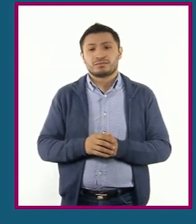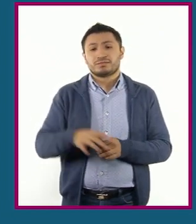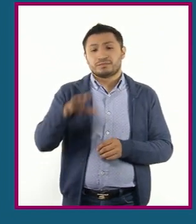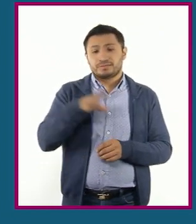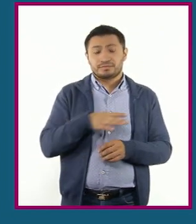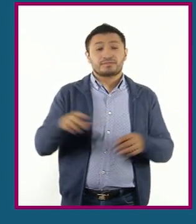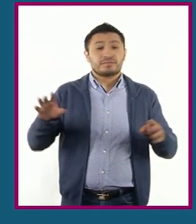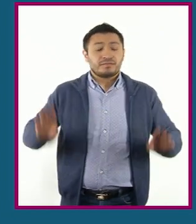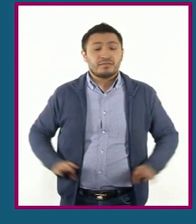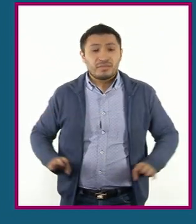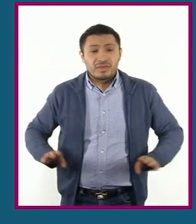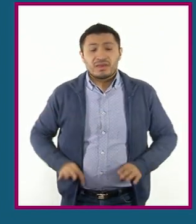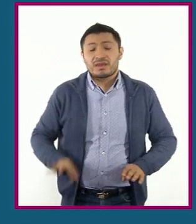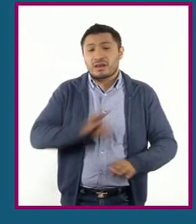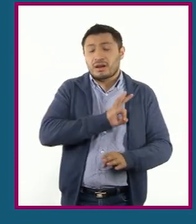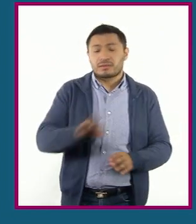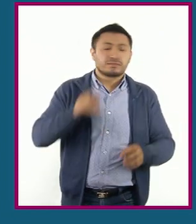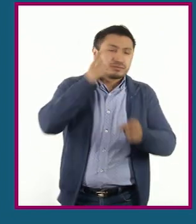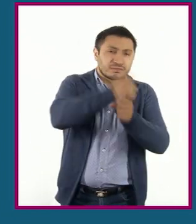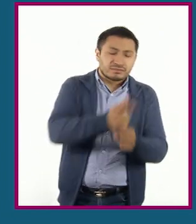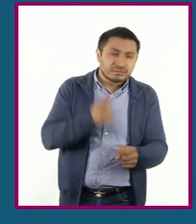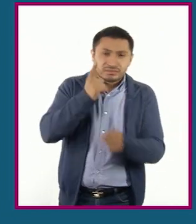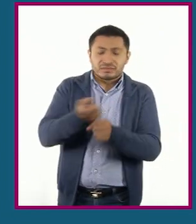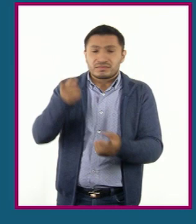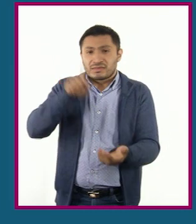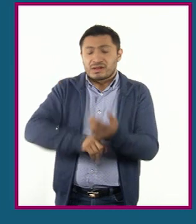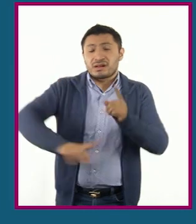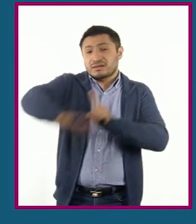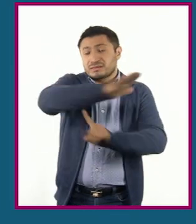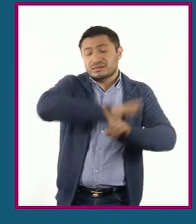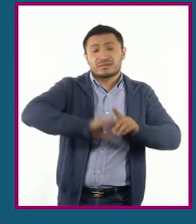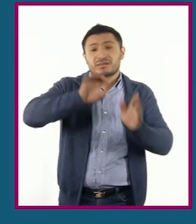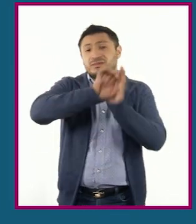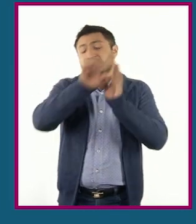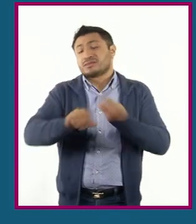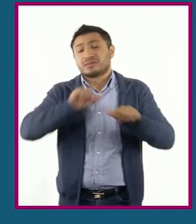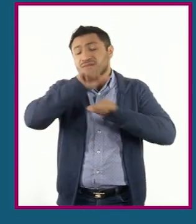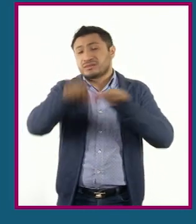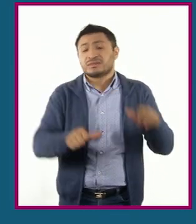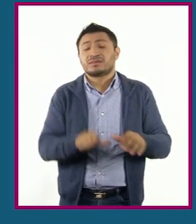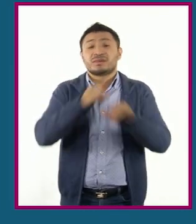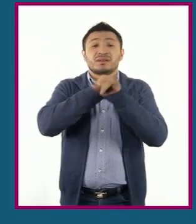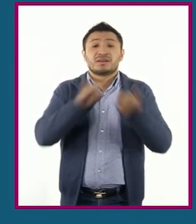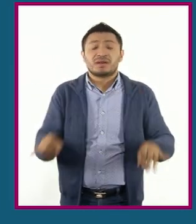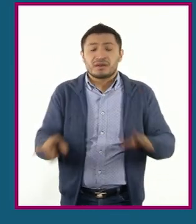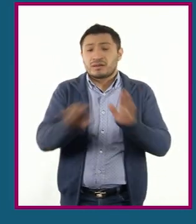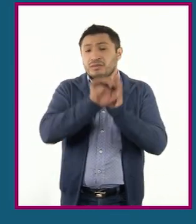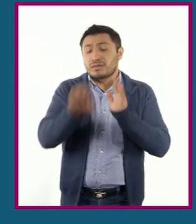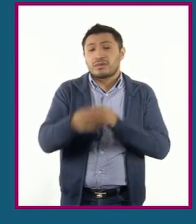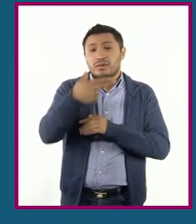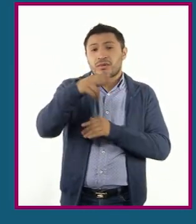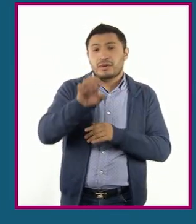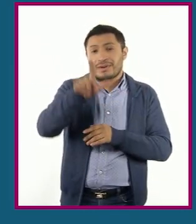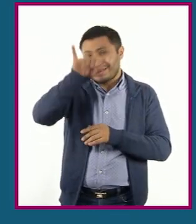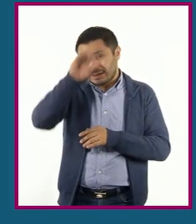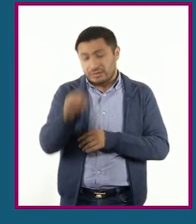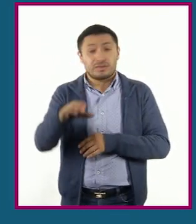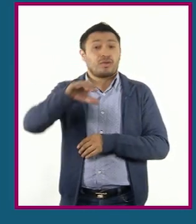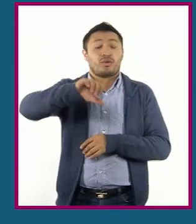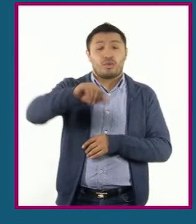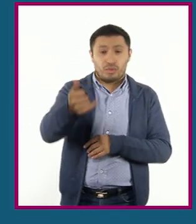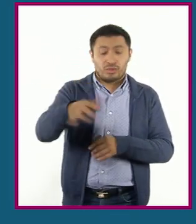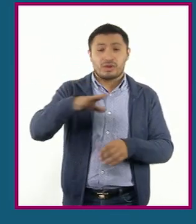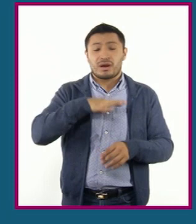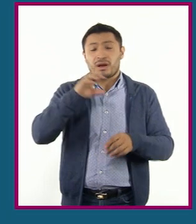Existen elementos que se pueden encontrar en la naturaleza como átomos individuales, tal es el caso del helio. Otros existen